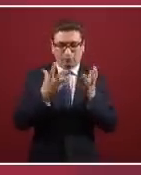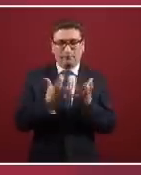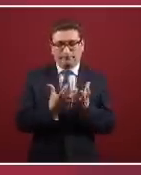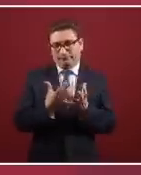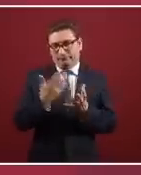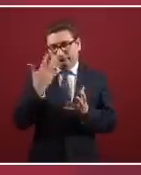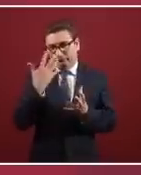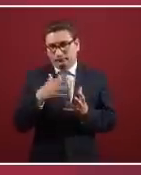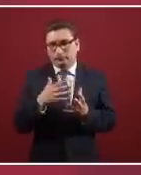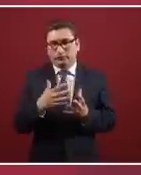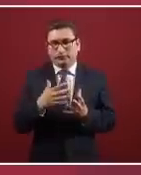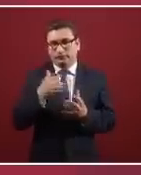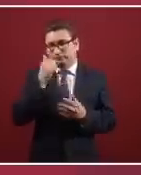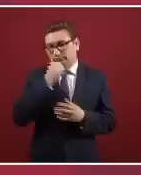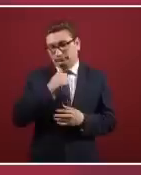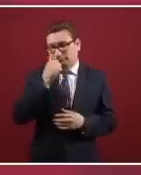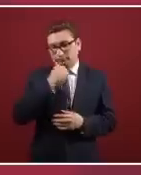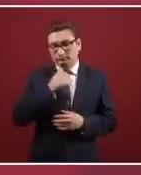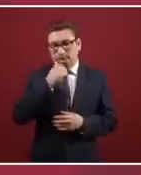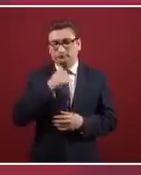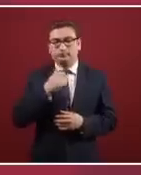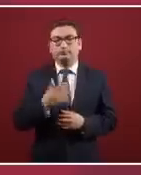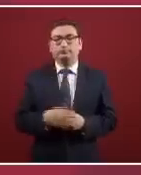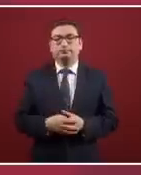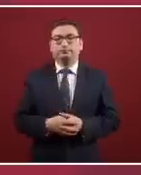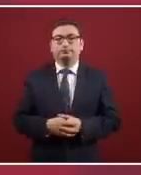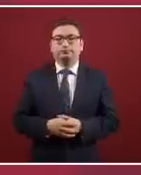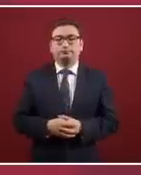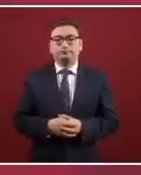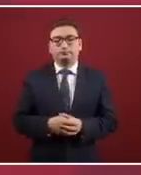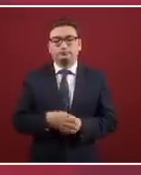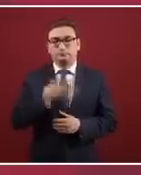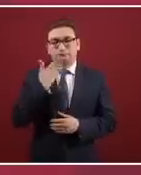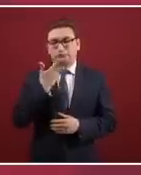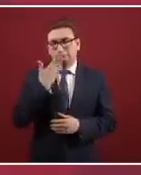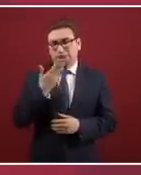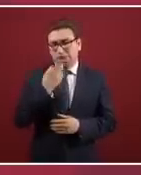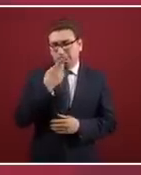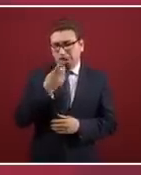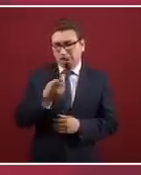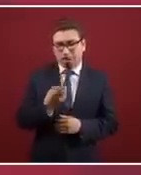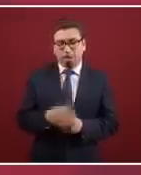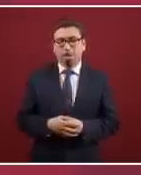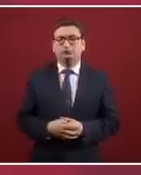porque se ha defendido de que